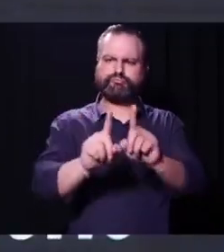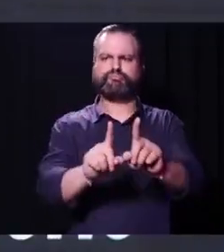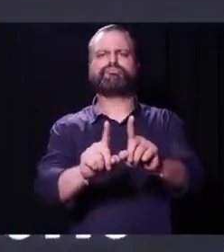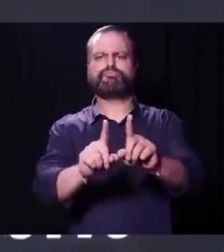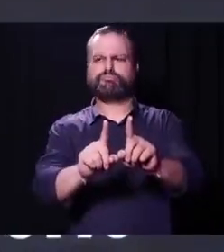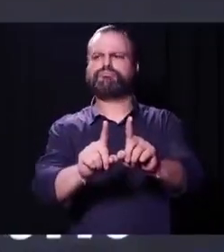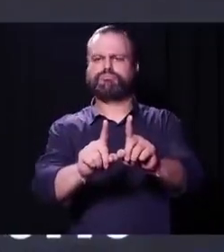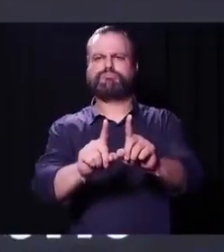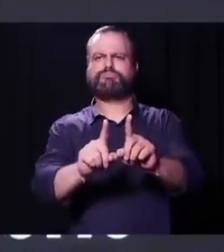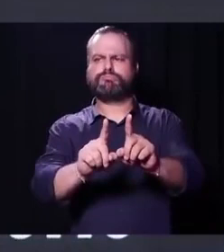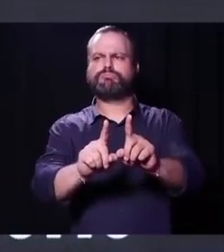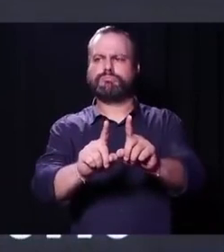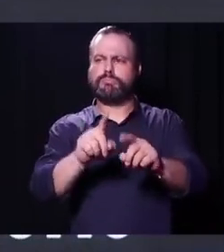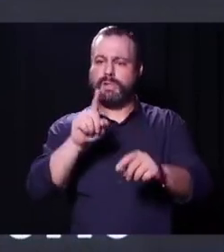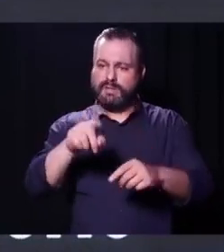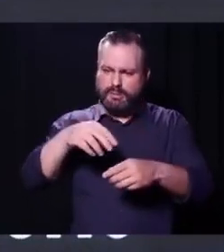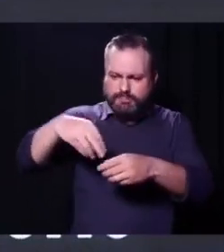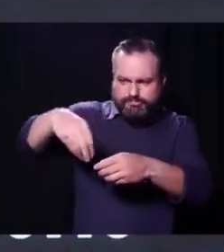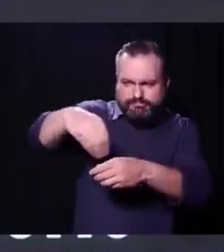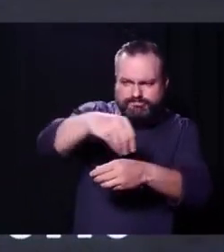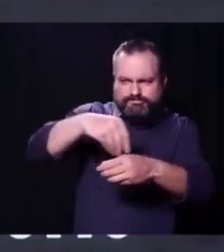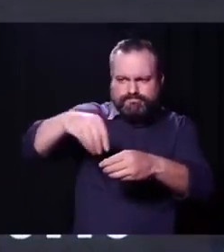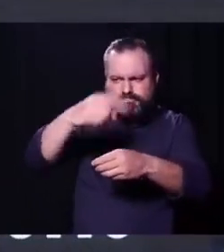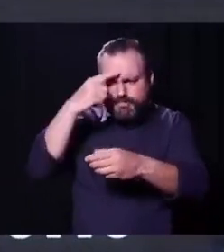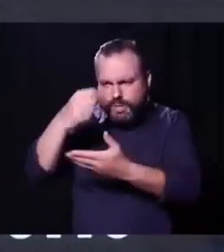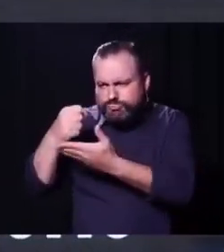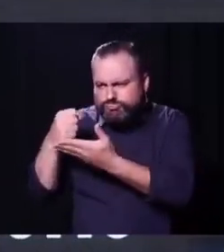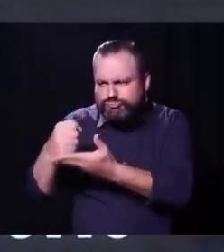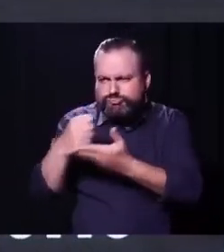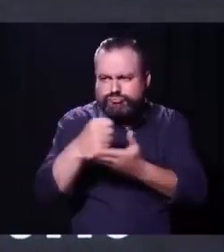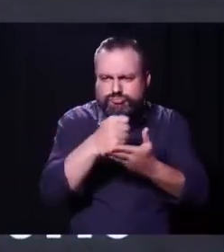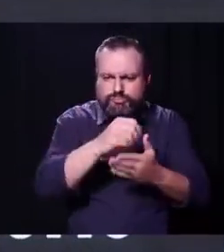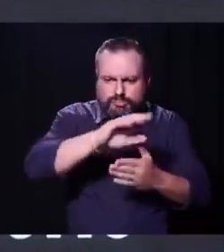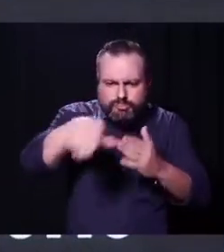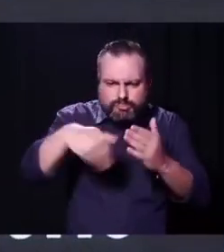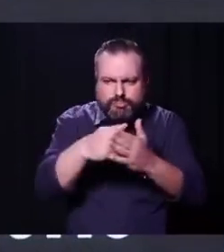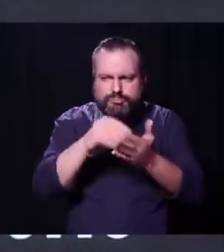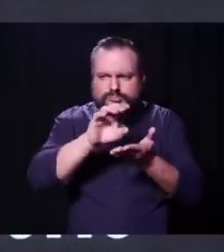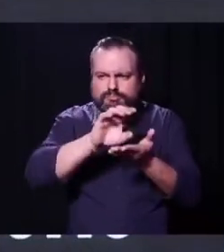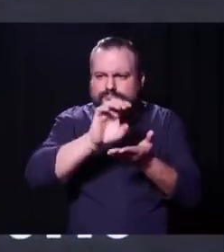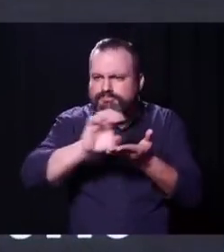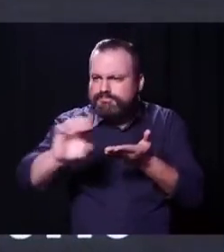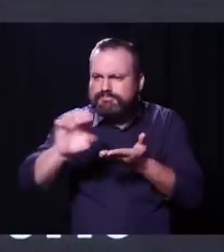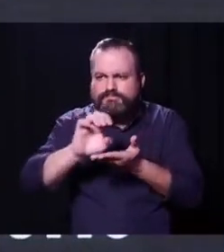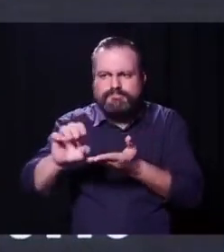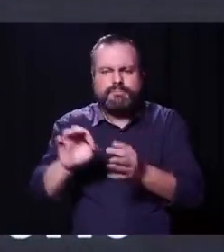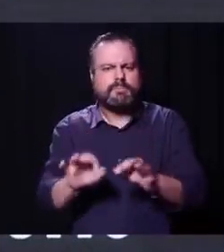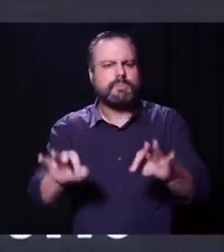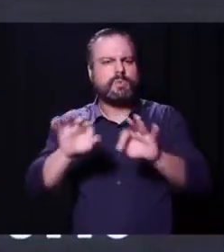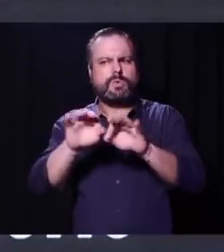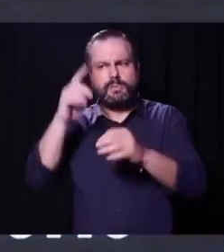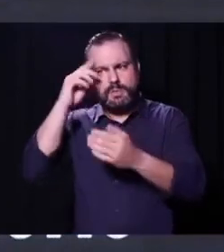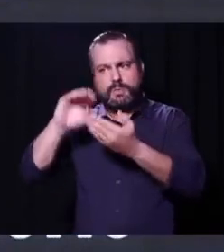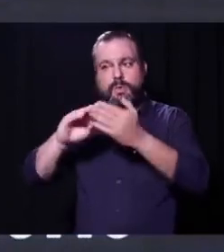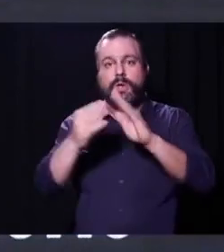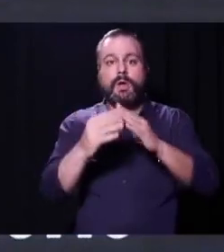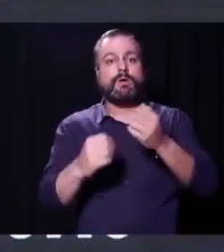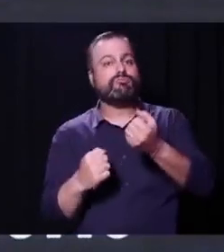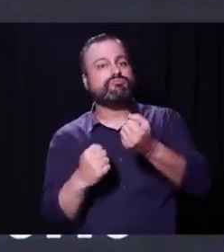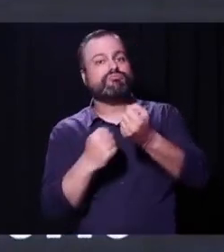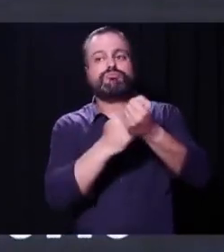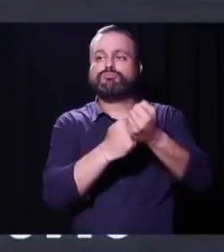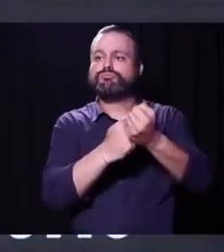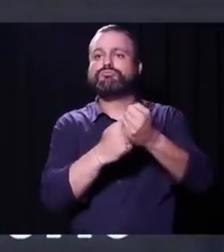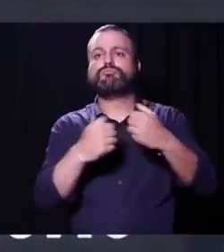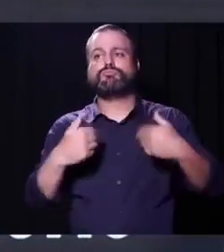está el semillero. No le pidamos a las escuelas que traten de terminar de moldear a nuestros estudiantes. Lo otro, los centros de agricultura.